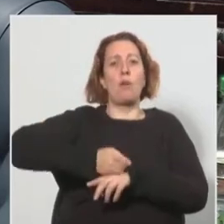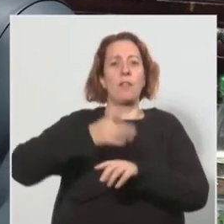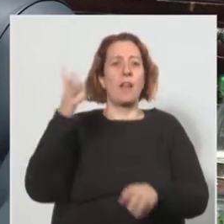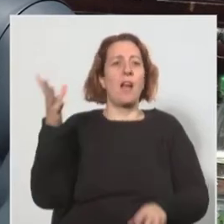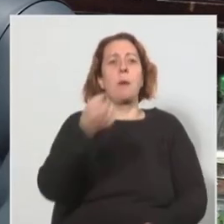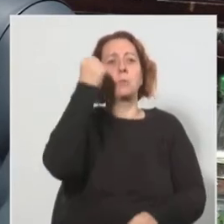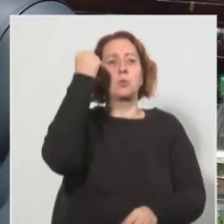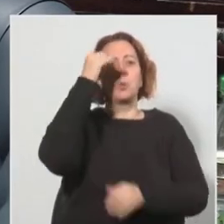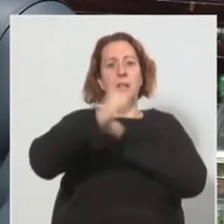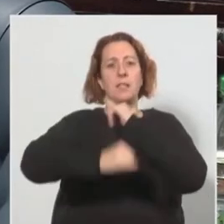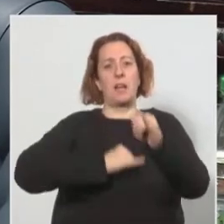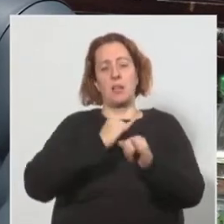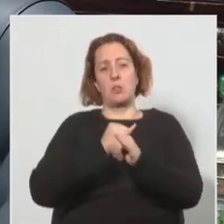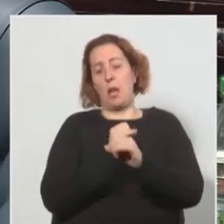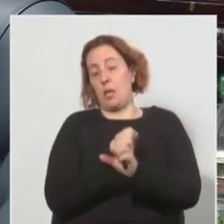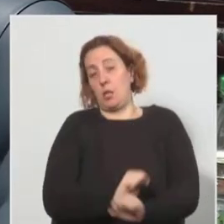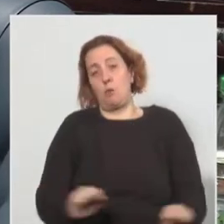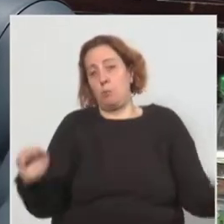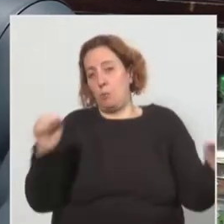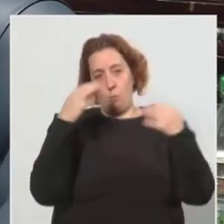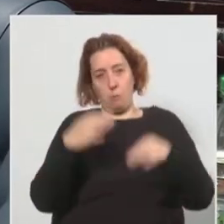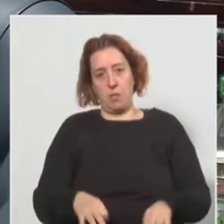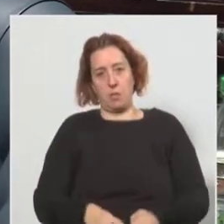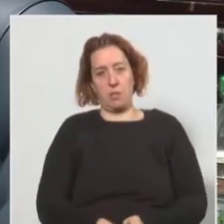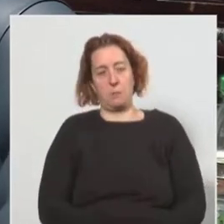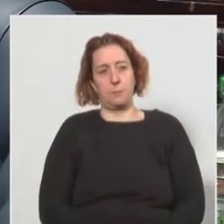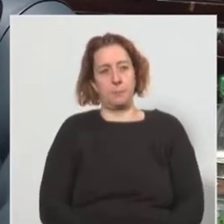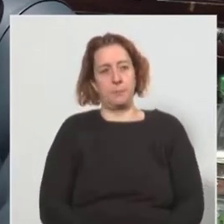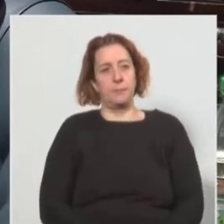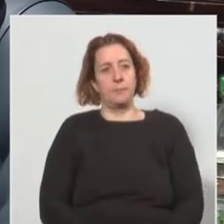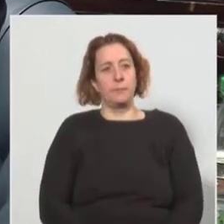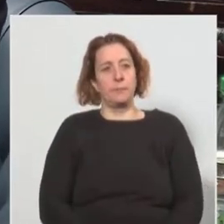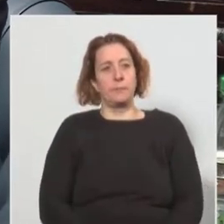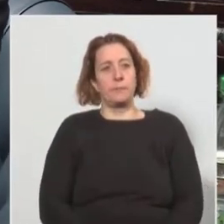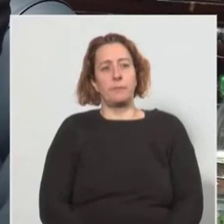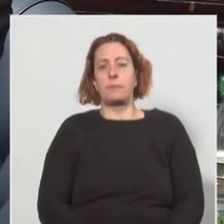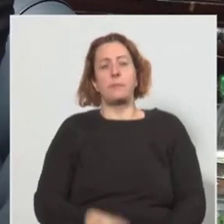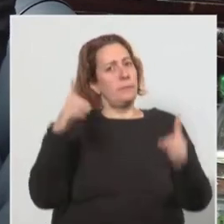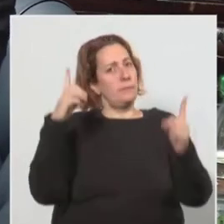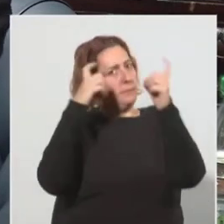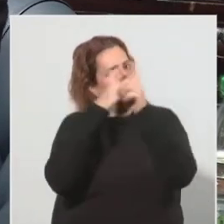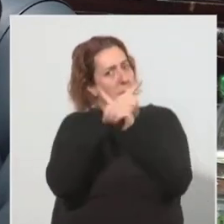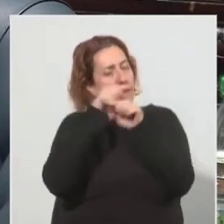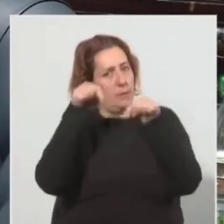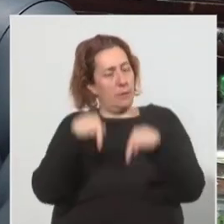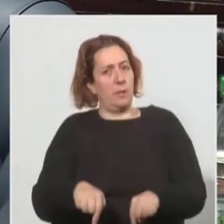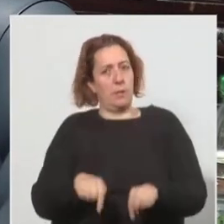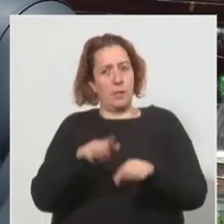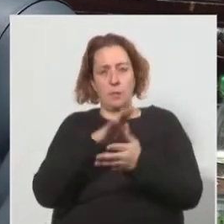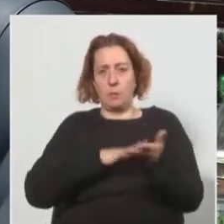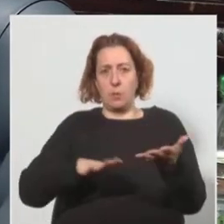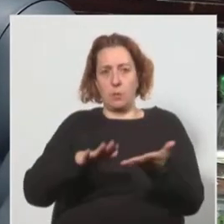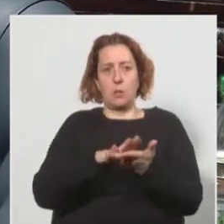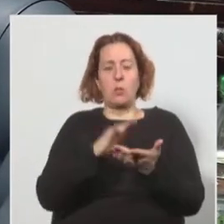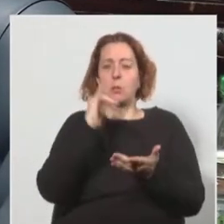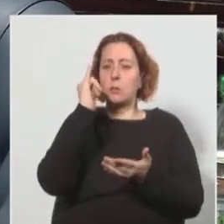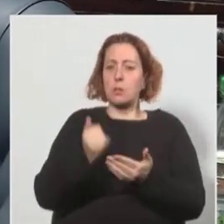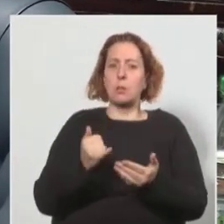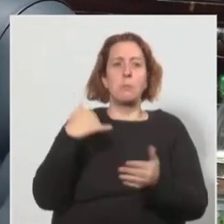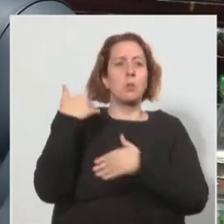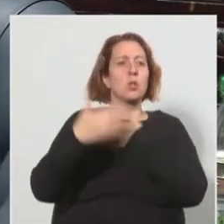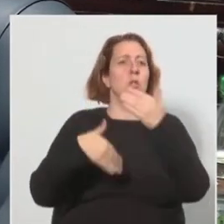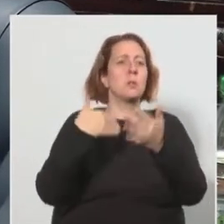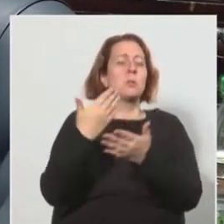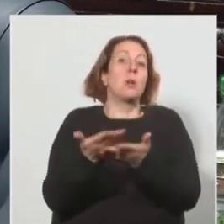aún evidentemente no ha podido cumplirse. ¿Cuán distinta sería esta historia si el